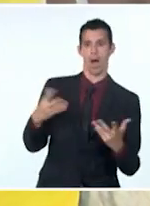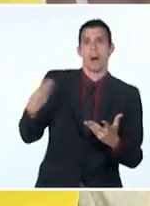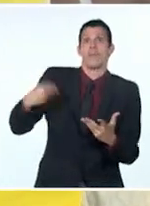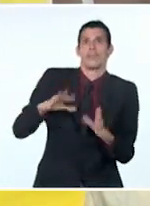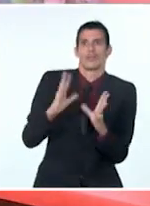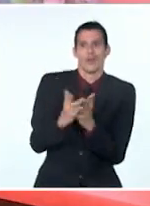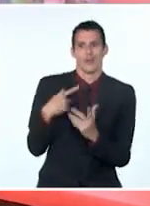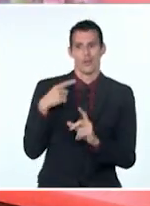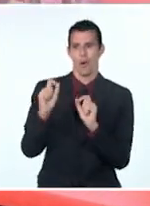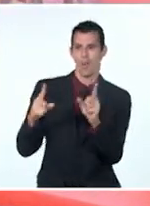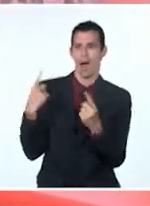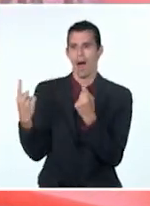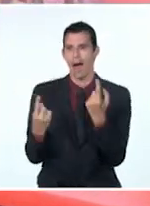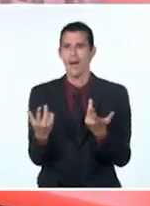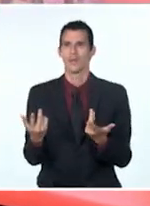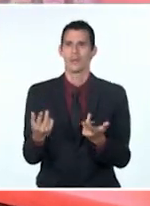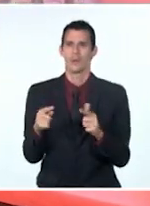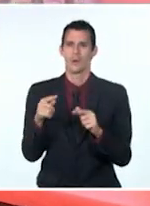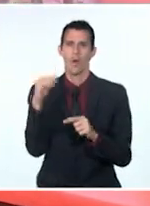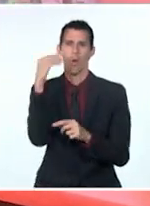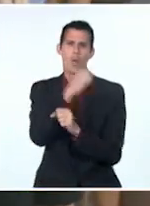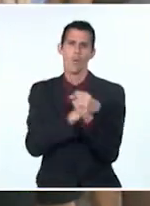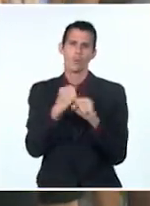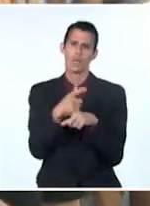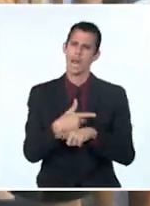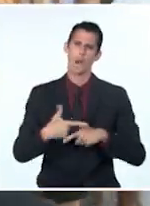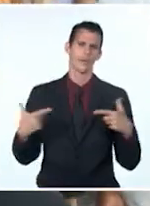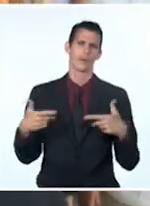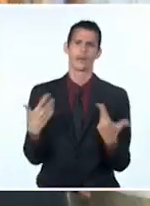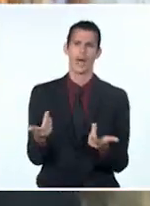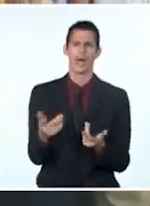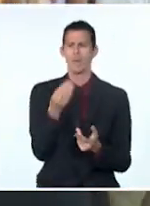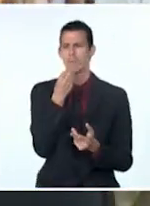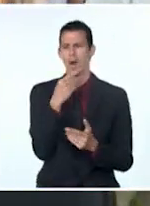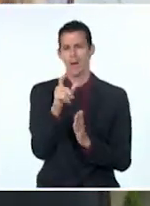pasarelas de pago electrónico. Abdiel Bermúdez Bermúdez, Canal Cubano de Noticias.